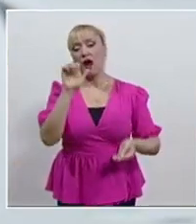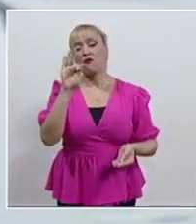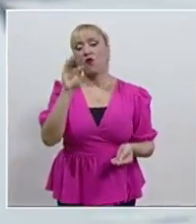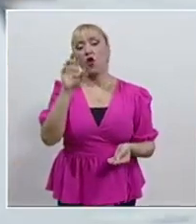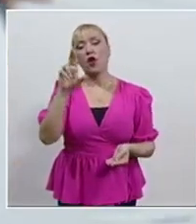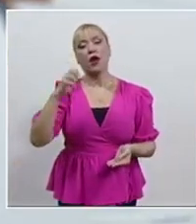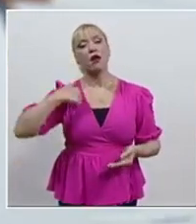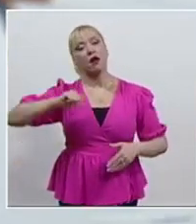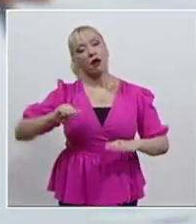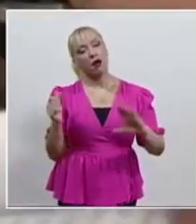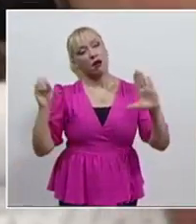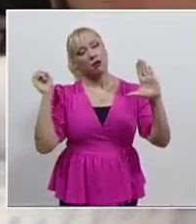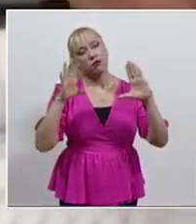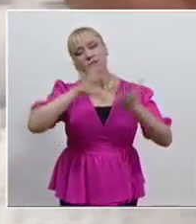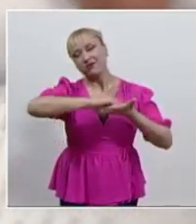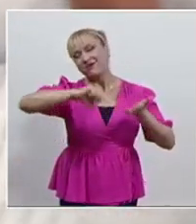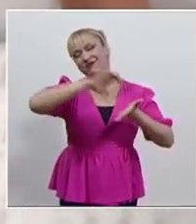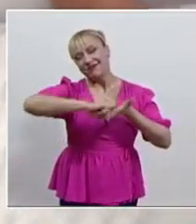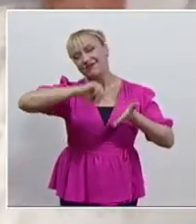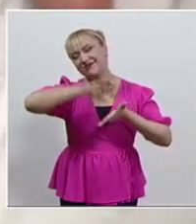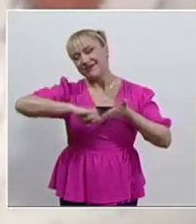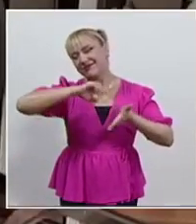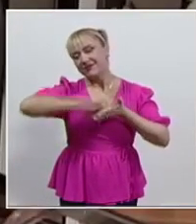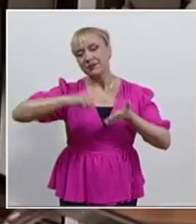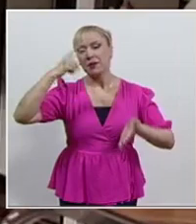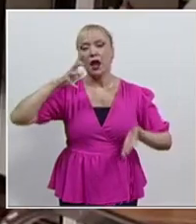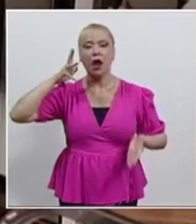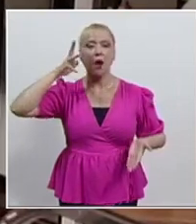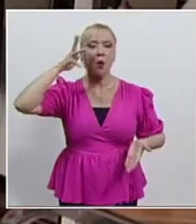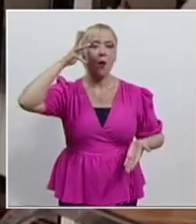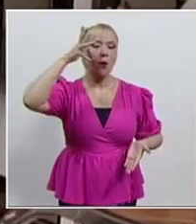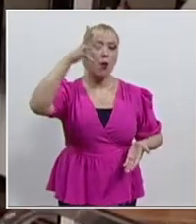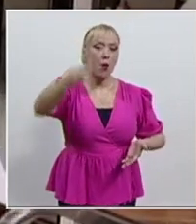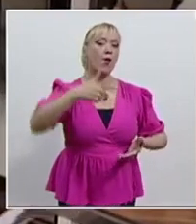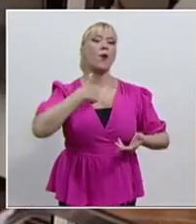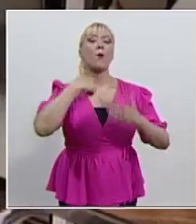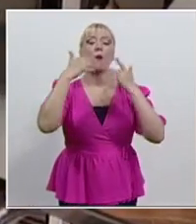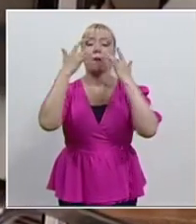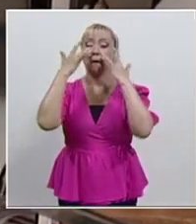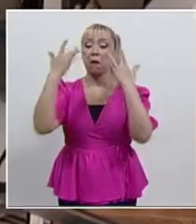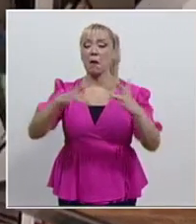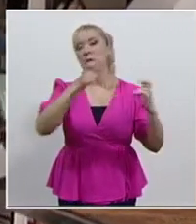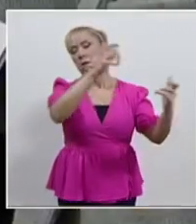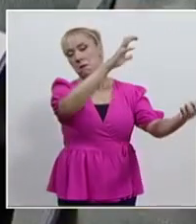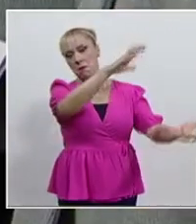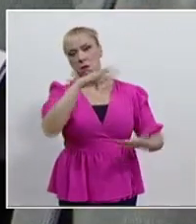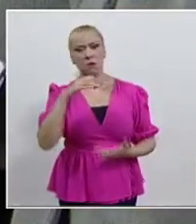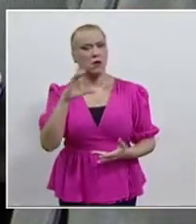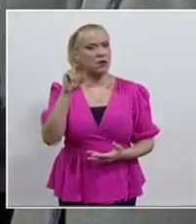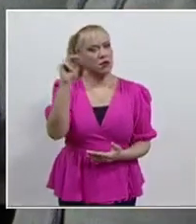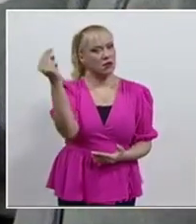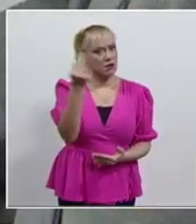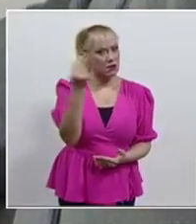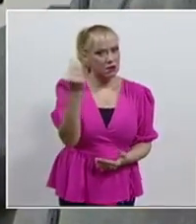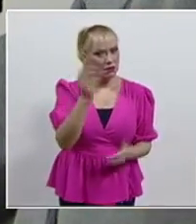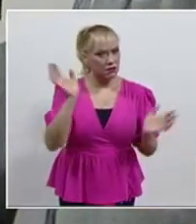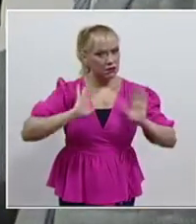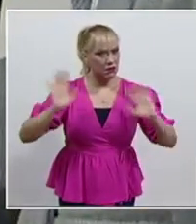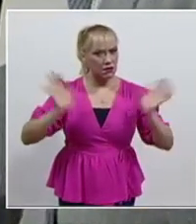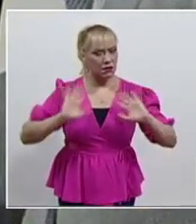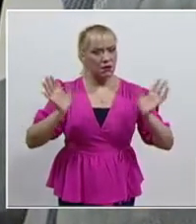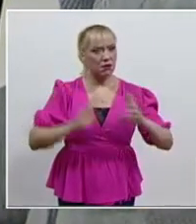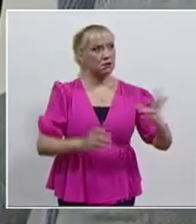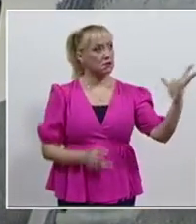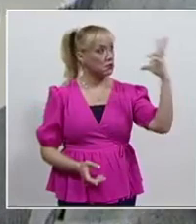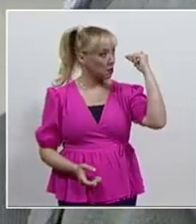las aportaciones realizadas en la subcuenta de ahorro voluntario de la cuenta individual, ya que no constituye un requisito de procedibilidad